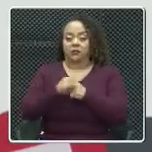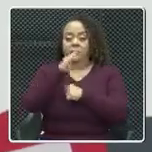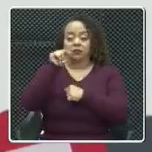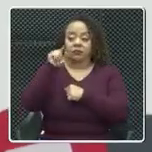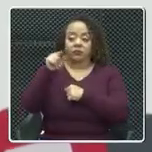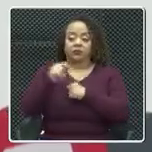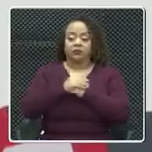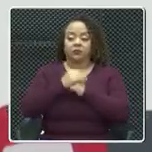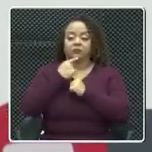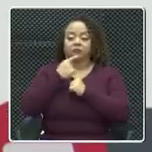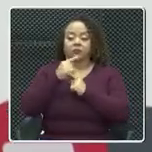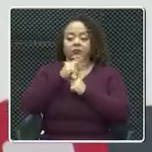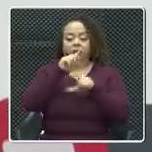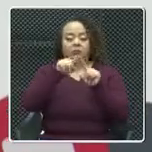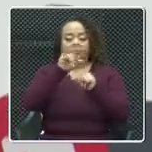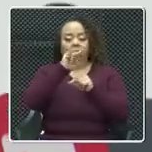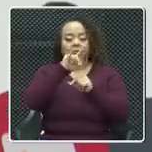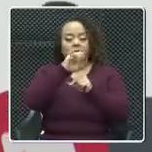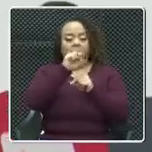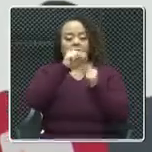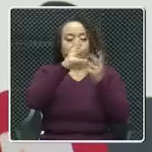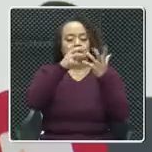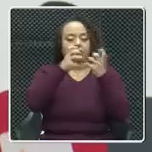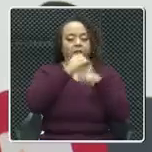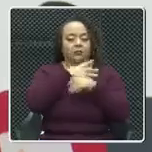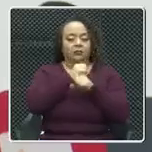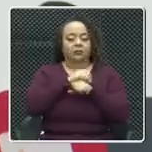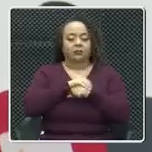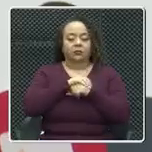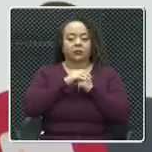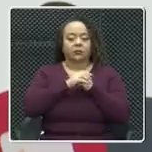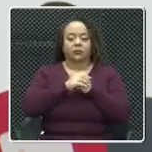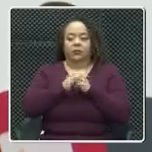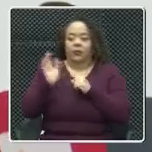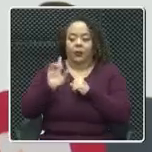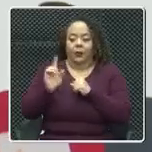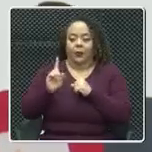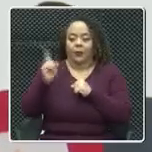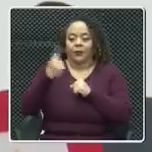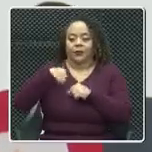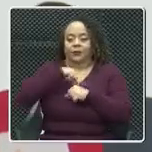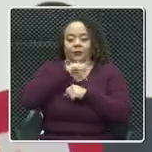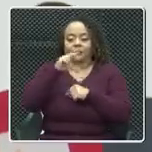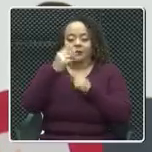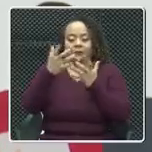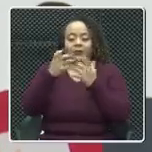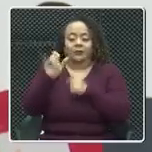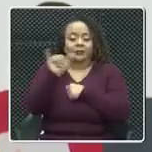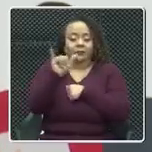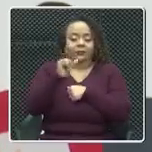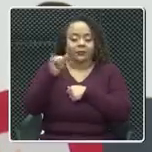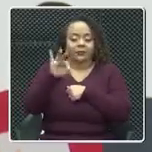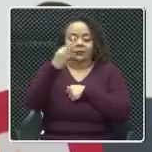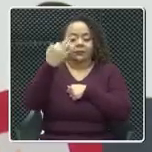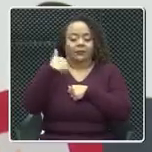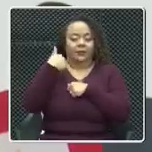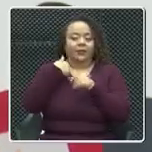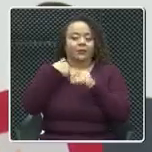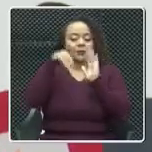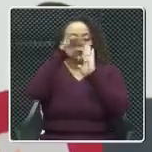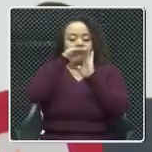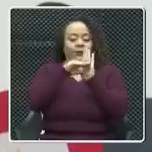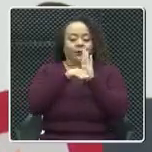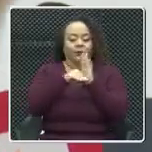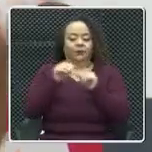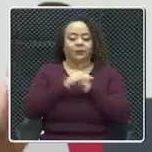fue al INS, pero el INS no la quiso atender. No, no es que no lo queramos atender, ¿verdad? Es que de igual forma nosotros tenemos protocolos, claro, claro.